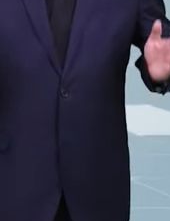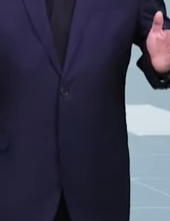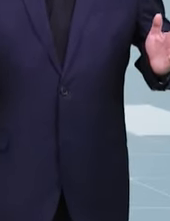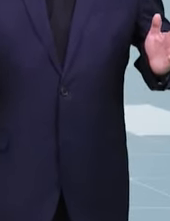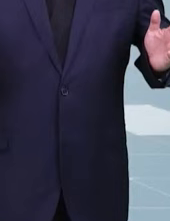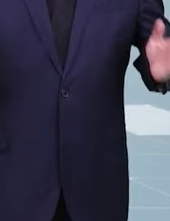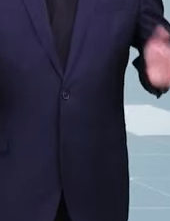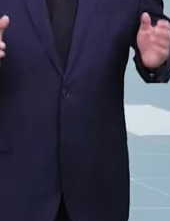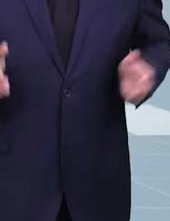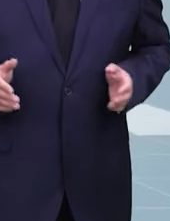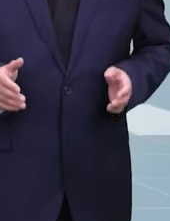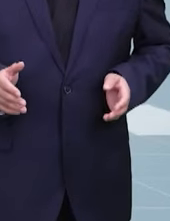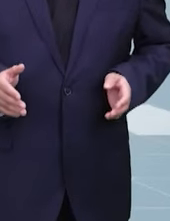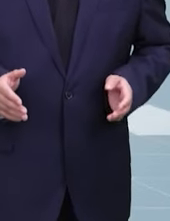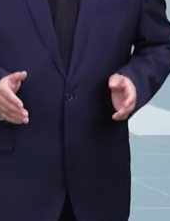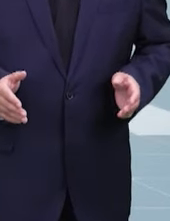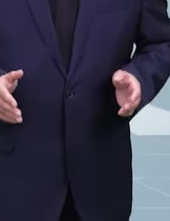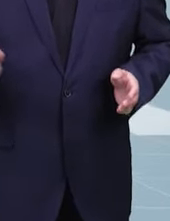mundial